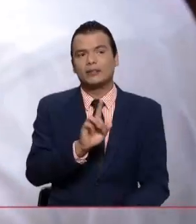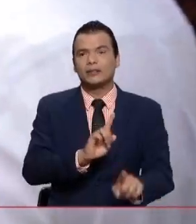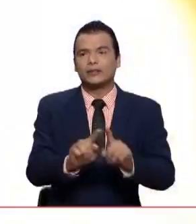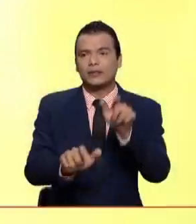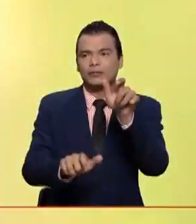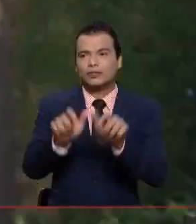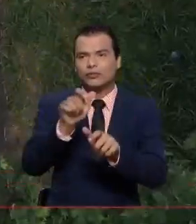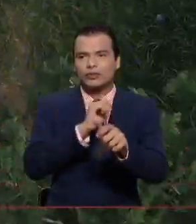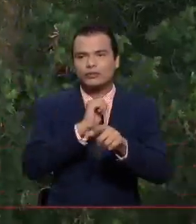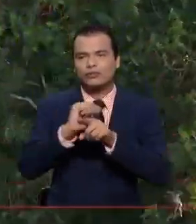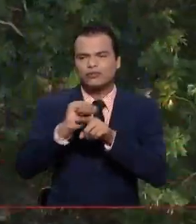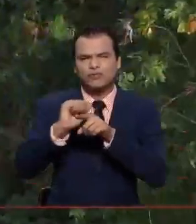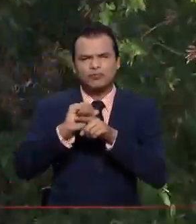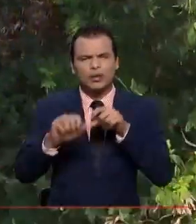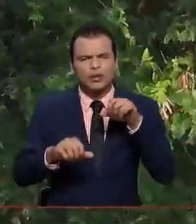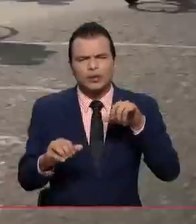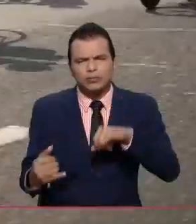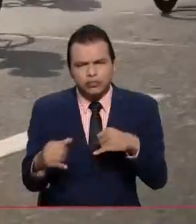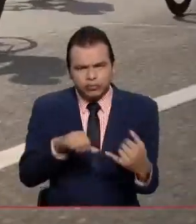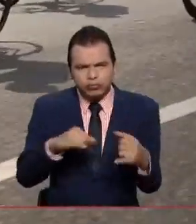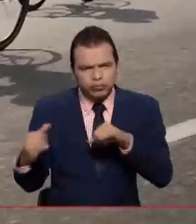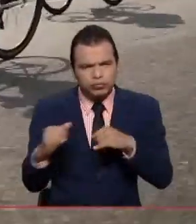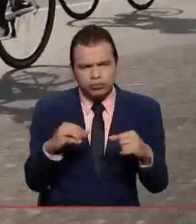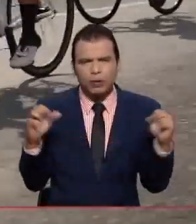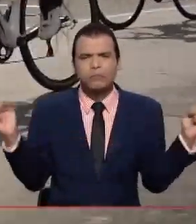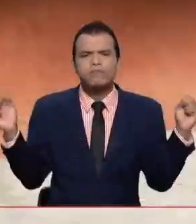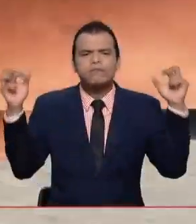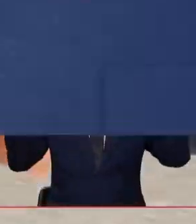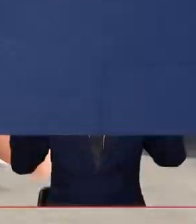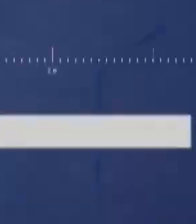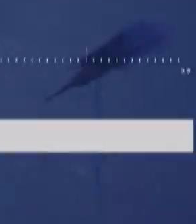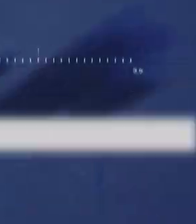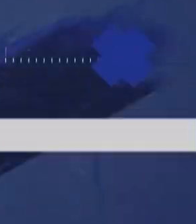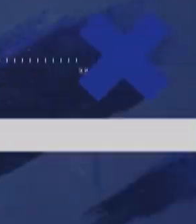ser también protagonistas.